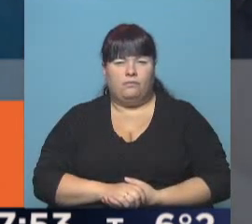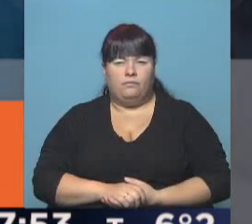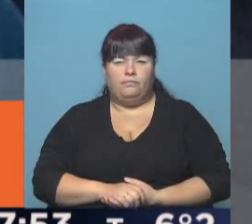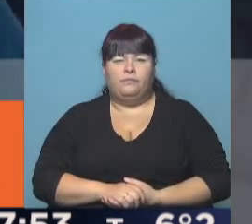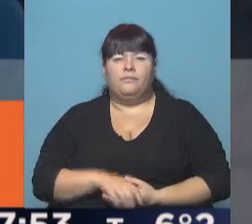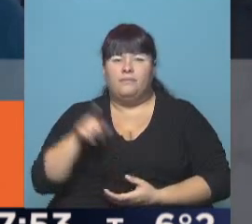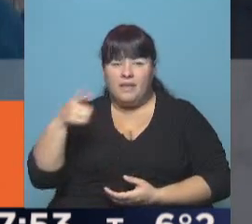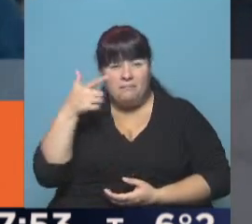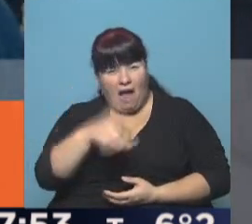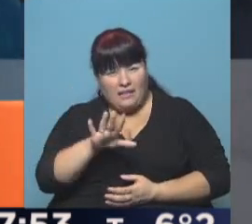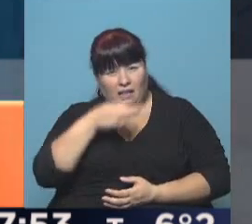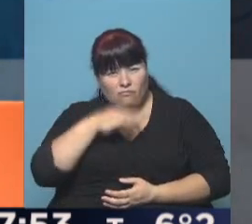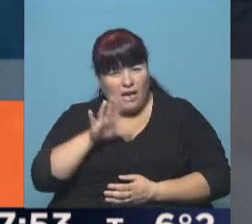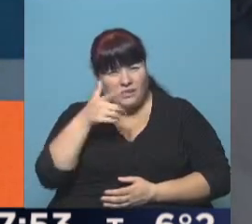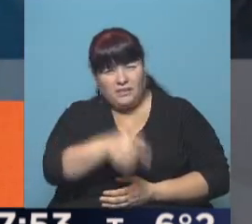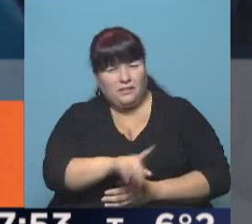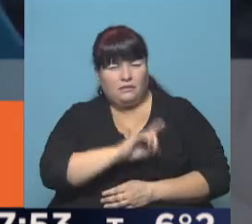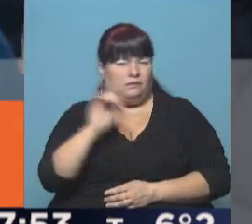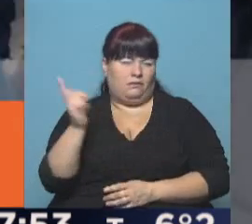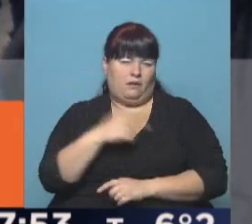Que este me lo mate como un perro, no puede